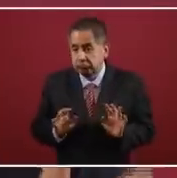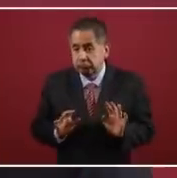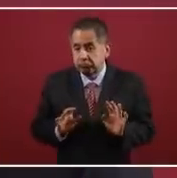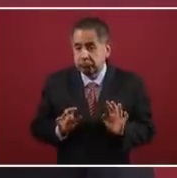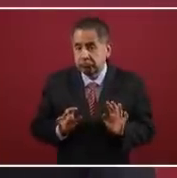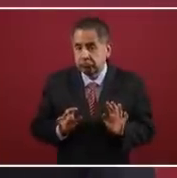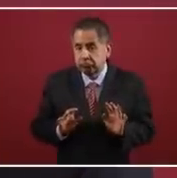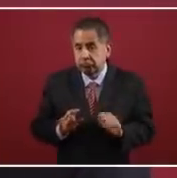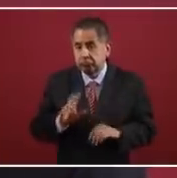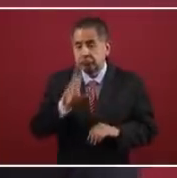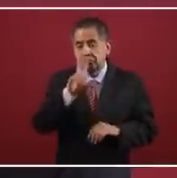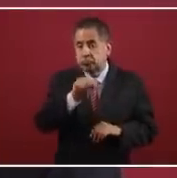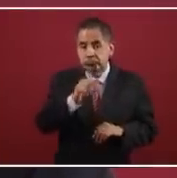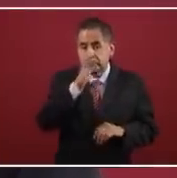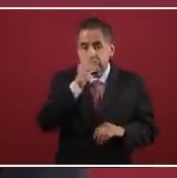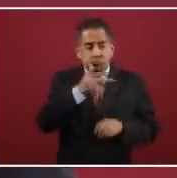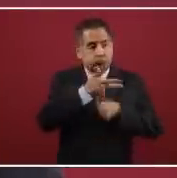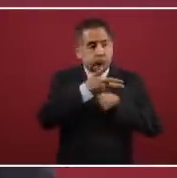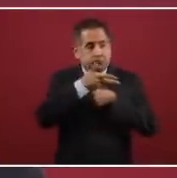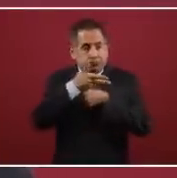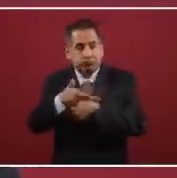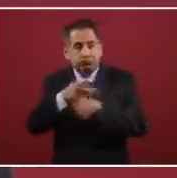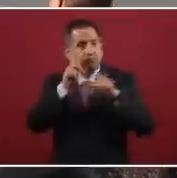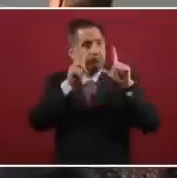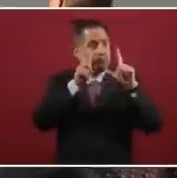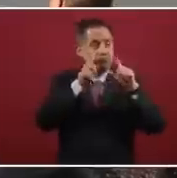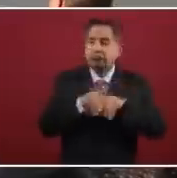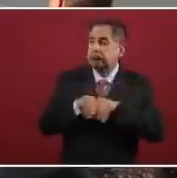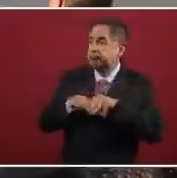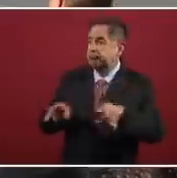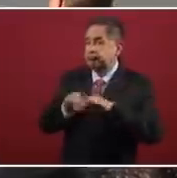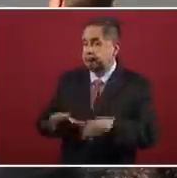pero no pueden grabar,